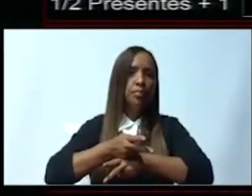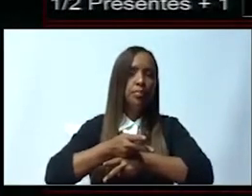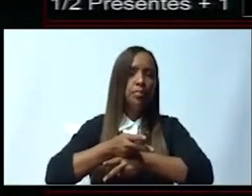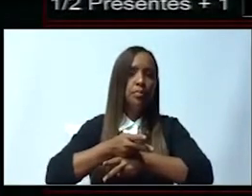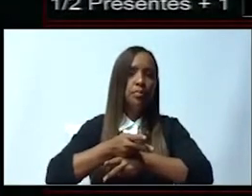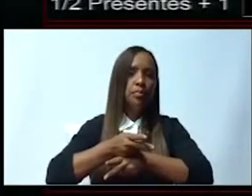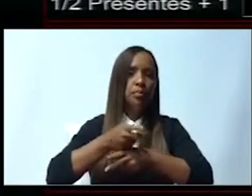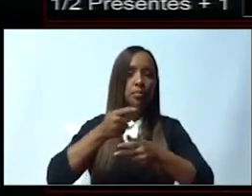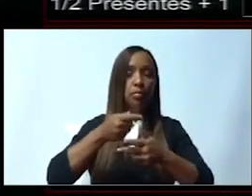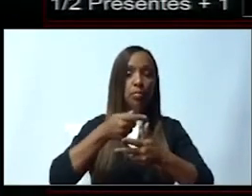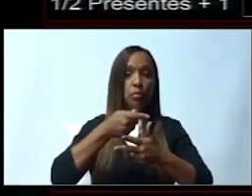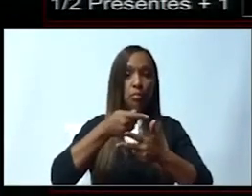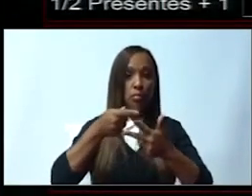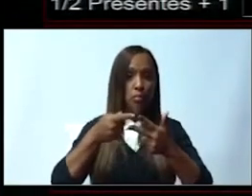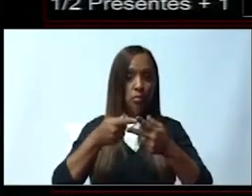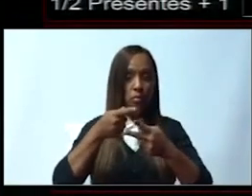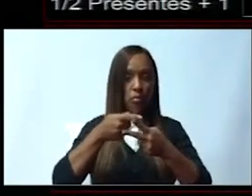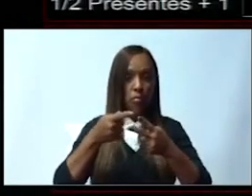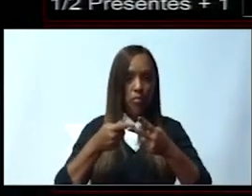¿Estamos votando, sí o no?